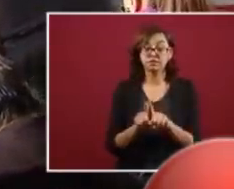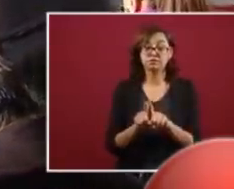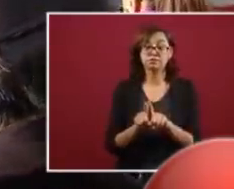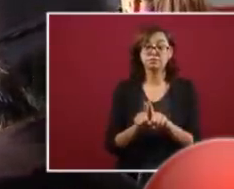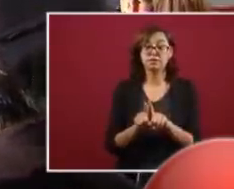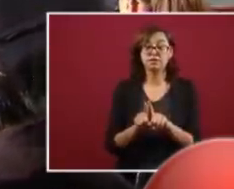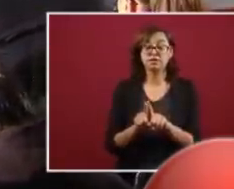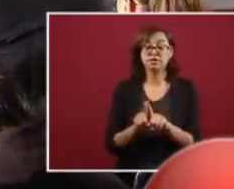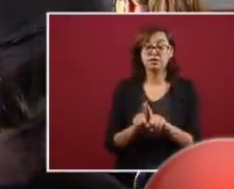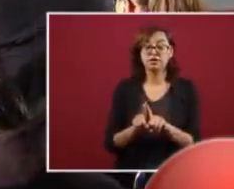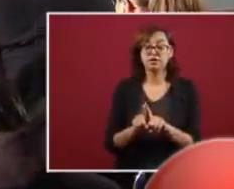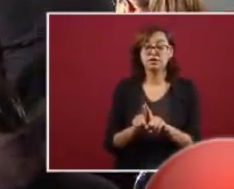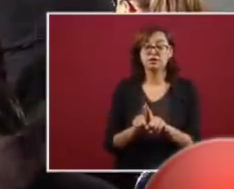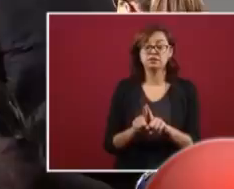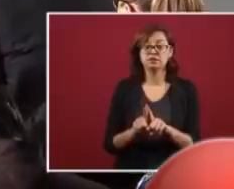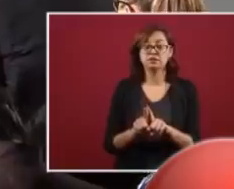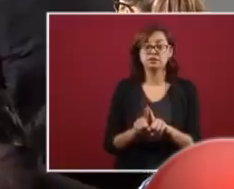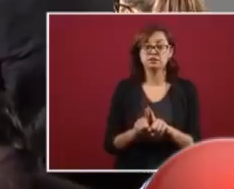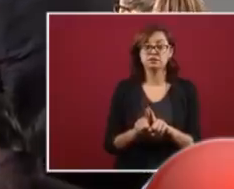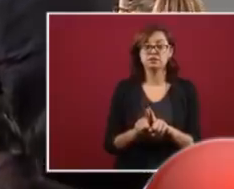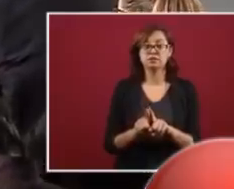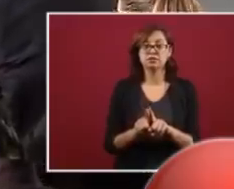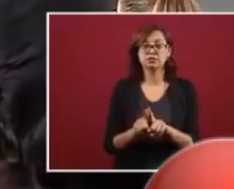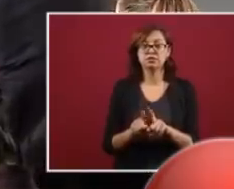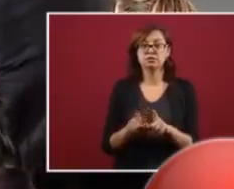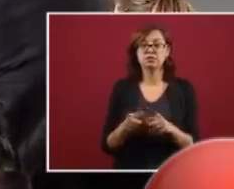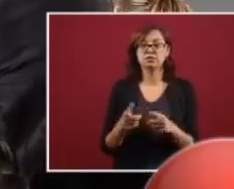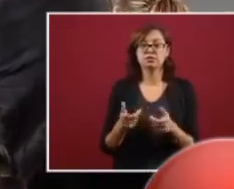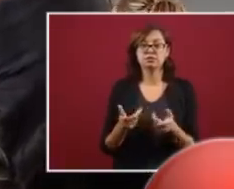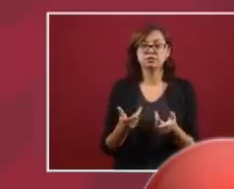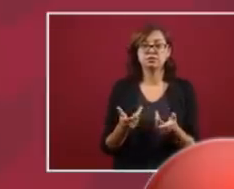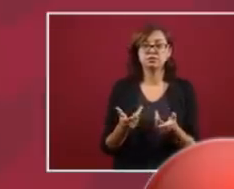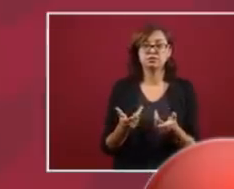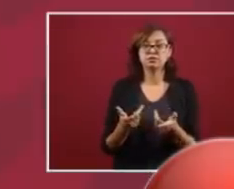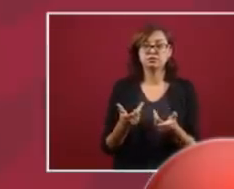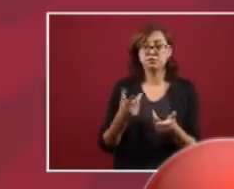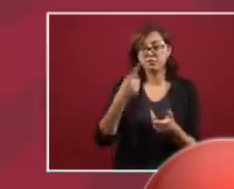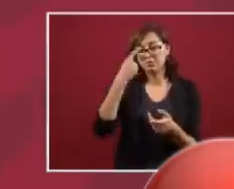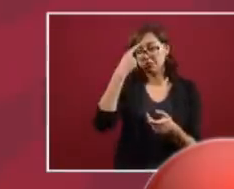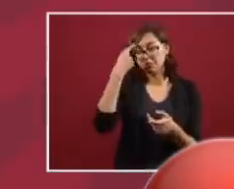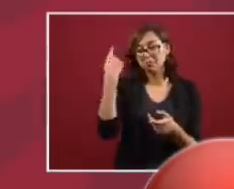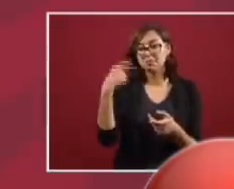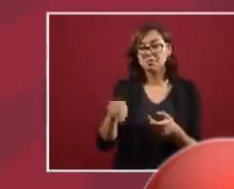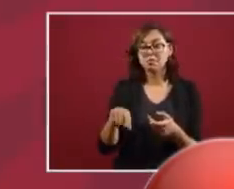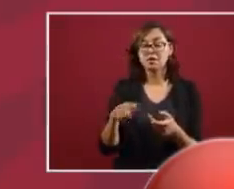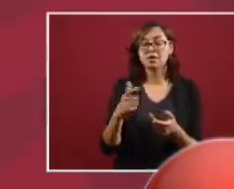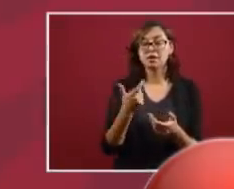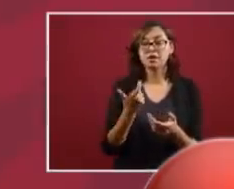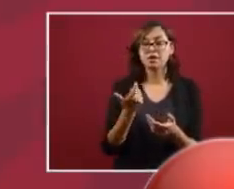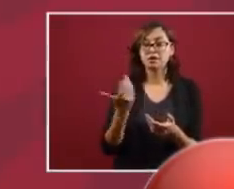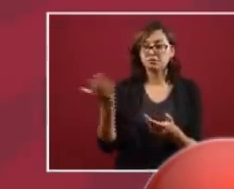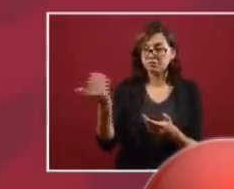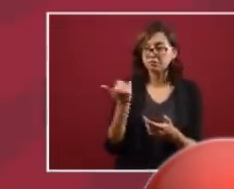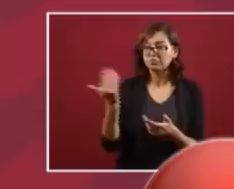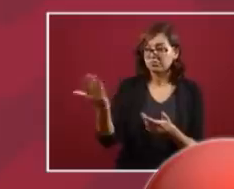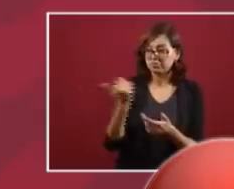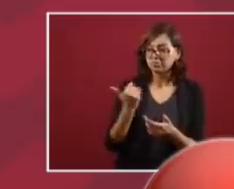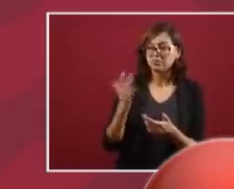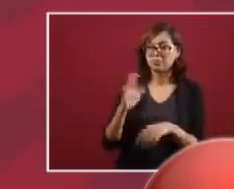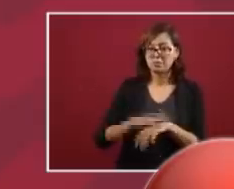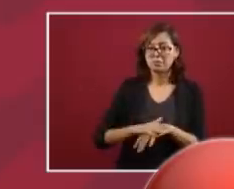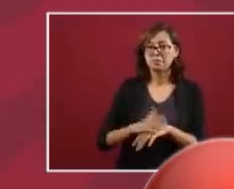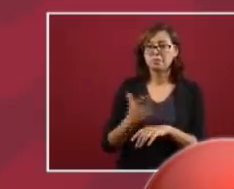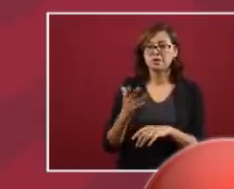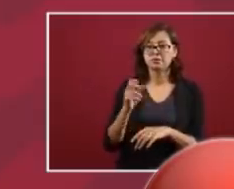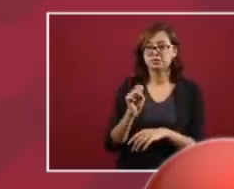evasiones en el pago de impuestos, sino hasta para cobrarle o sacarle dinero